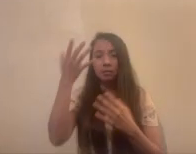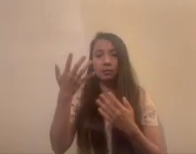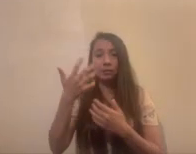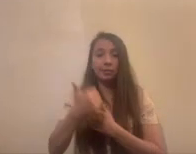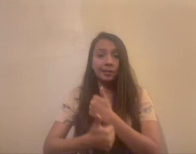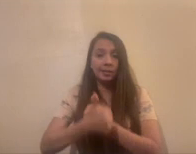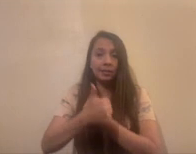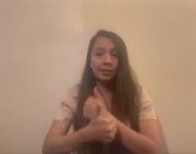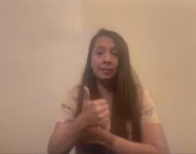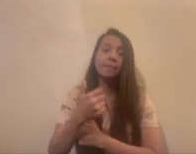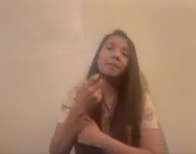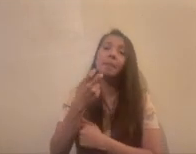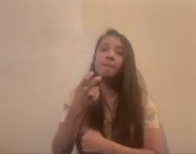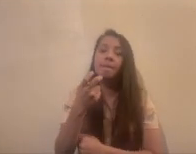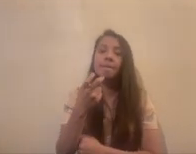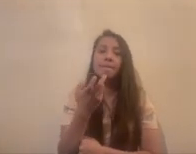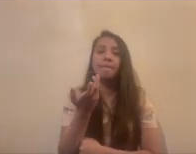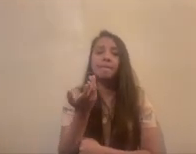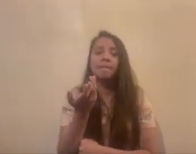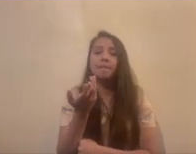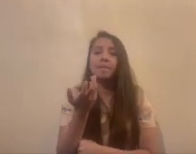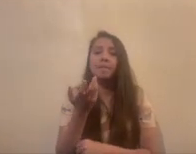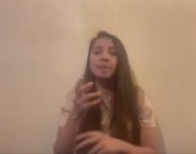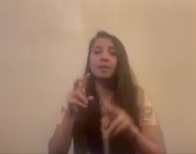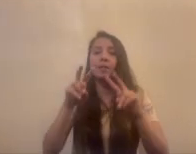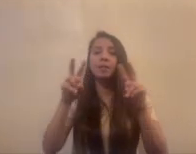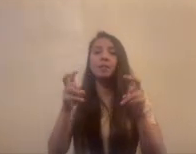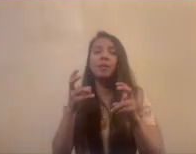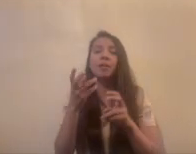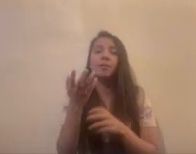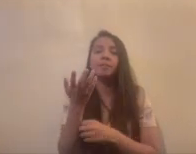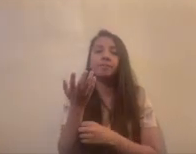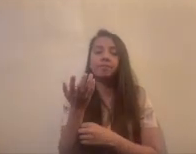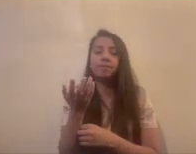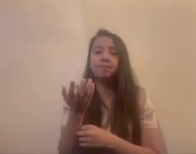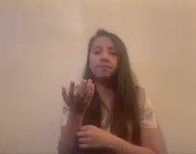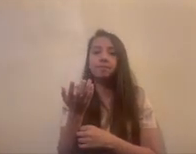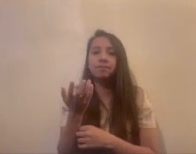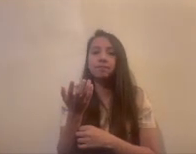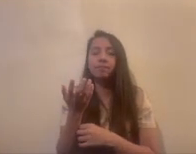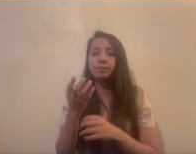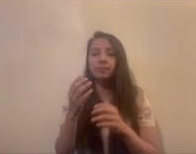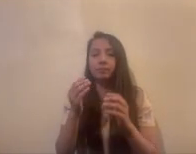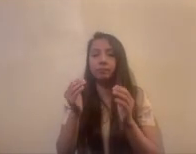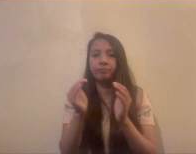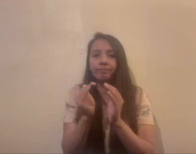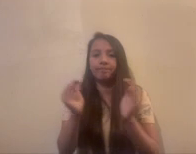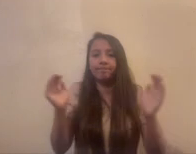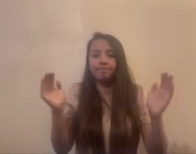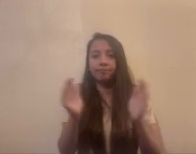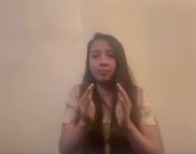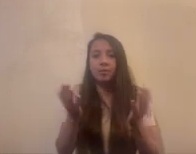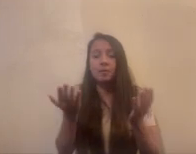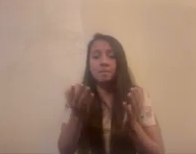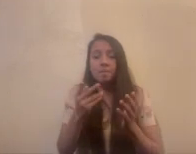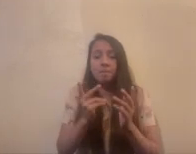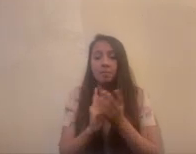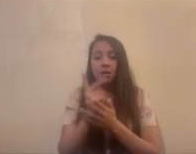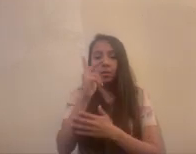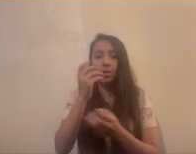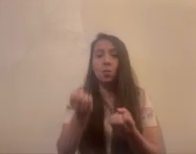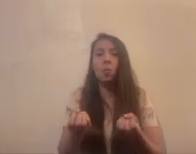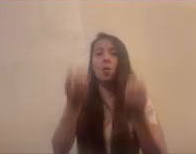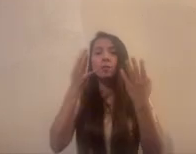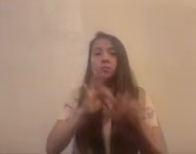que es un desafío el tema del constraint, es decir, el tamaño, ¿sí?, que alcanzan